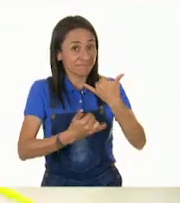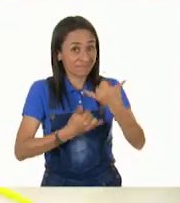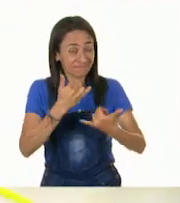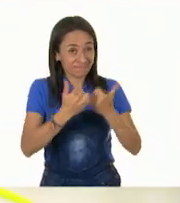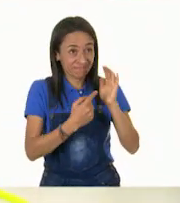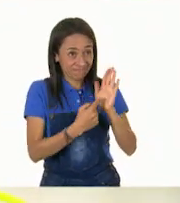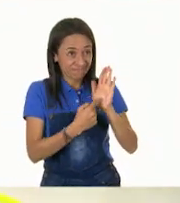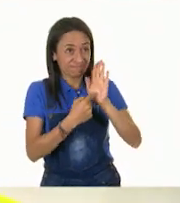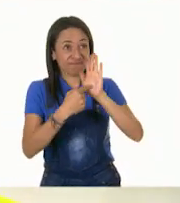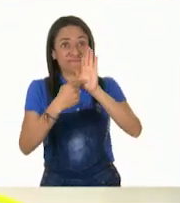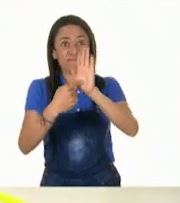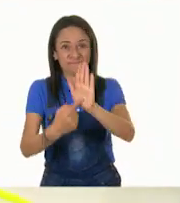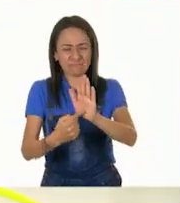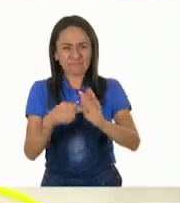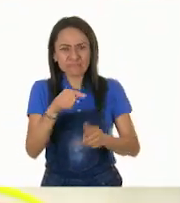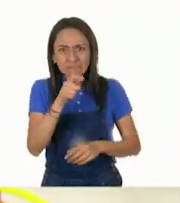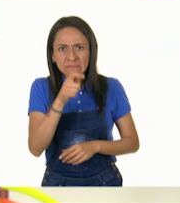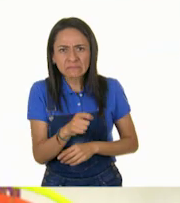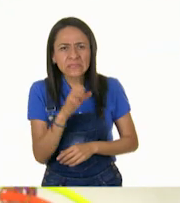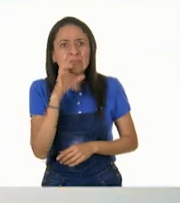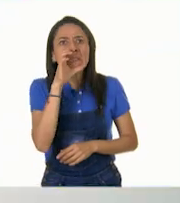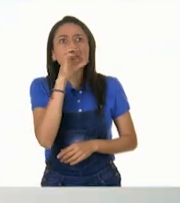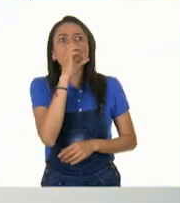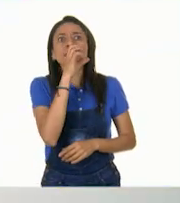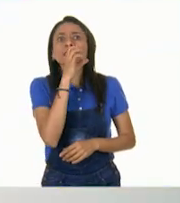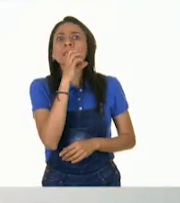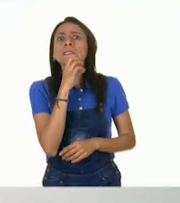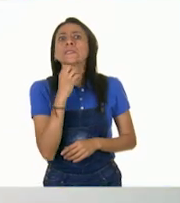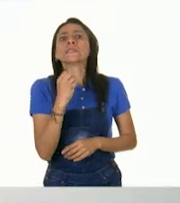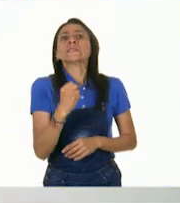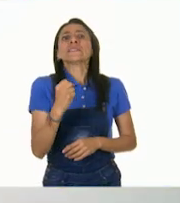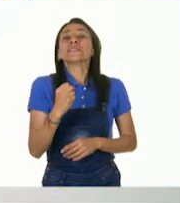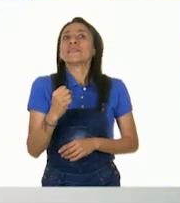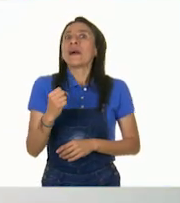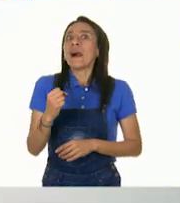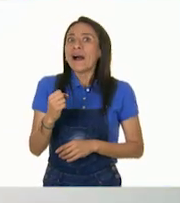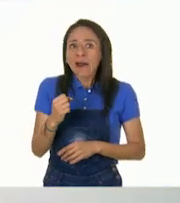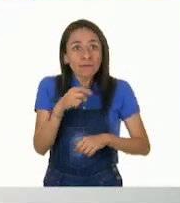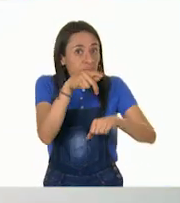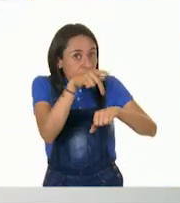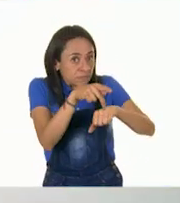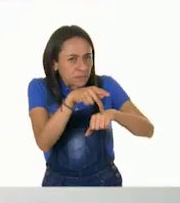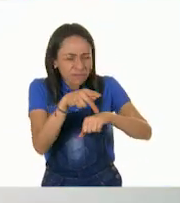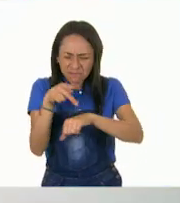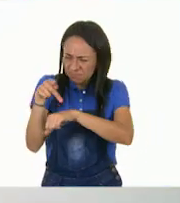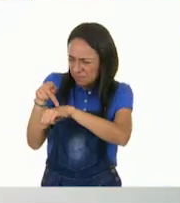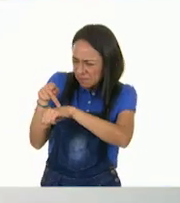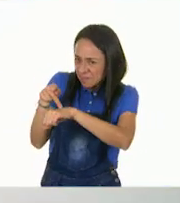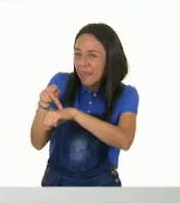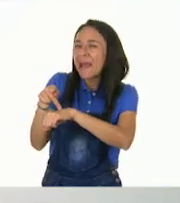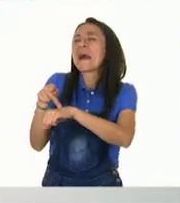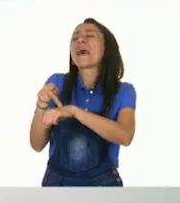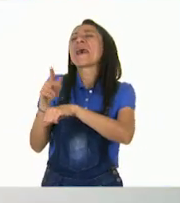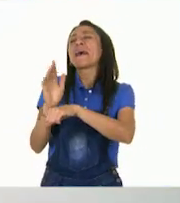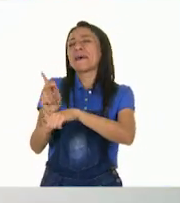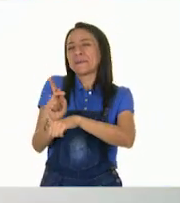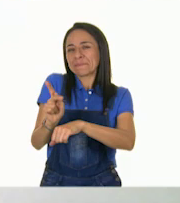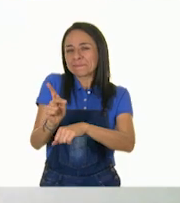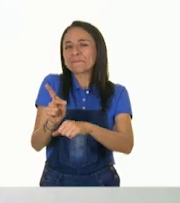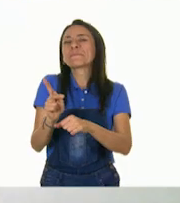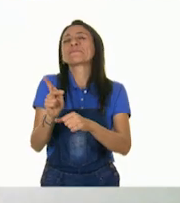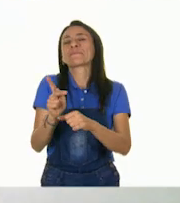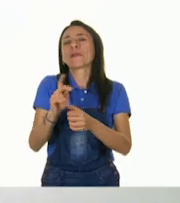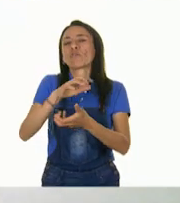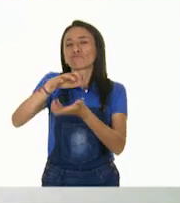muy muy calientes recuerden que sus rocas son las pelotas pequeñas de papel o de